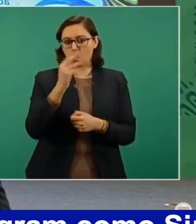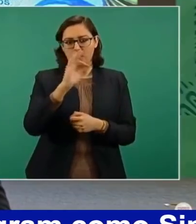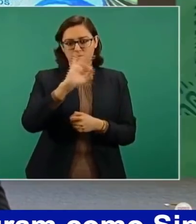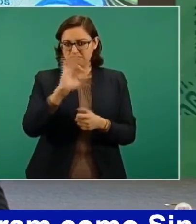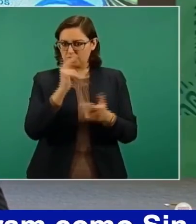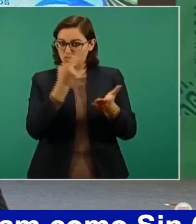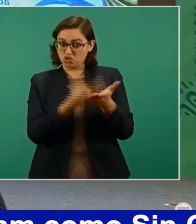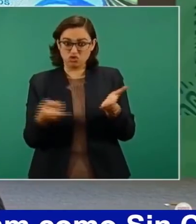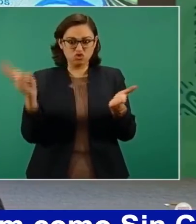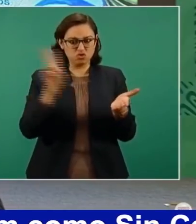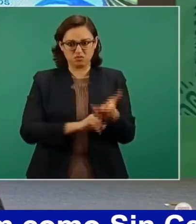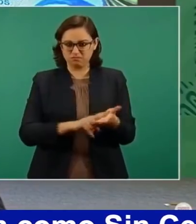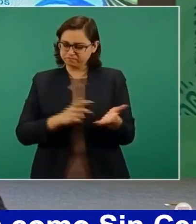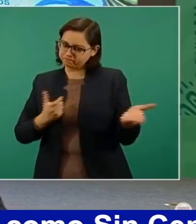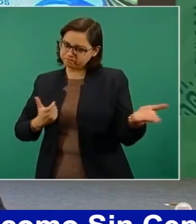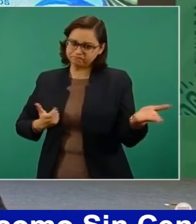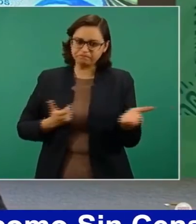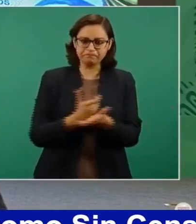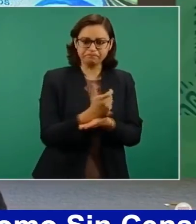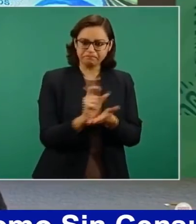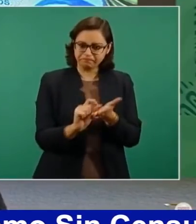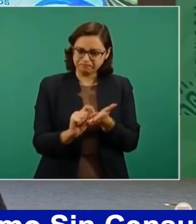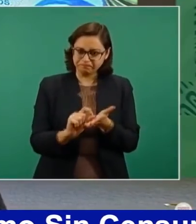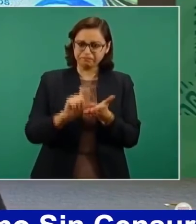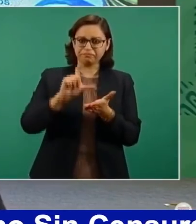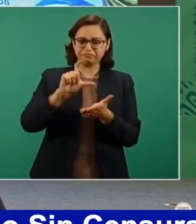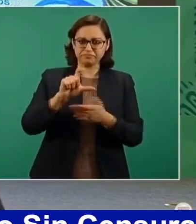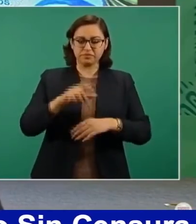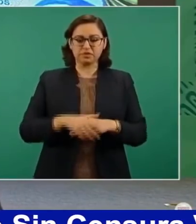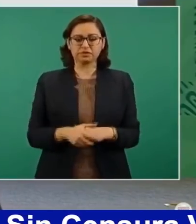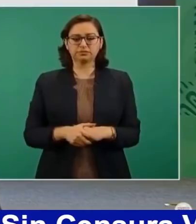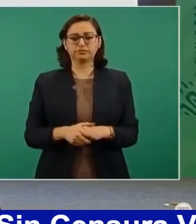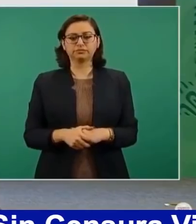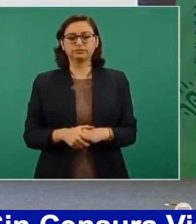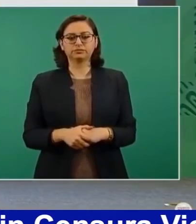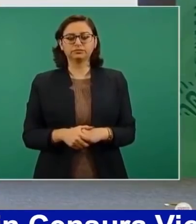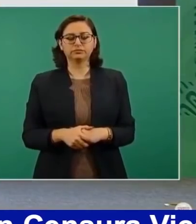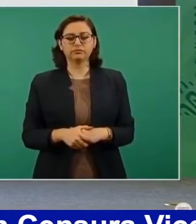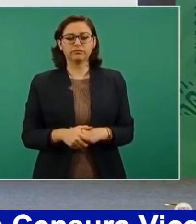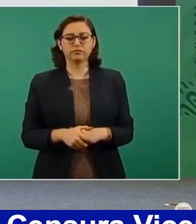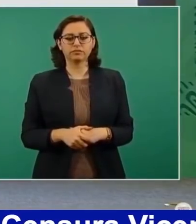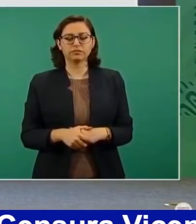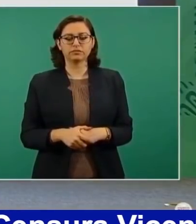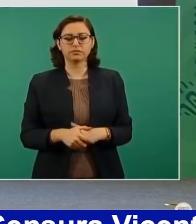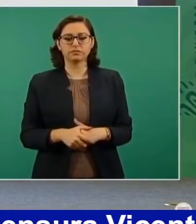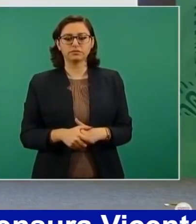A ver si lo tienes el de la frontera. Ahorita está en 141, general.